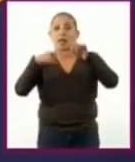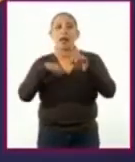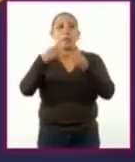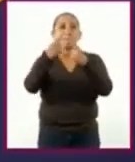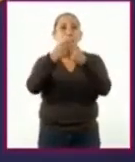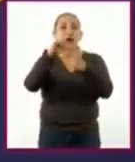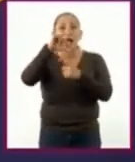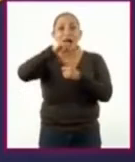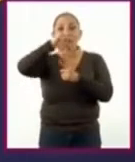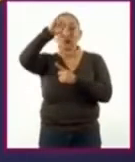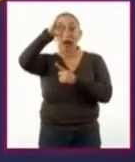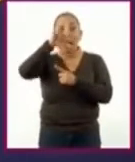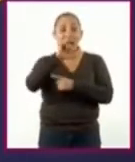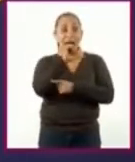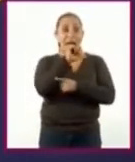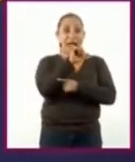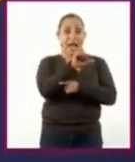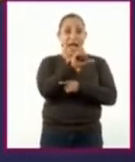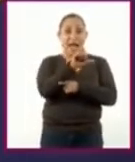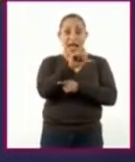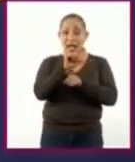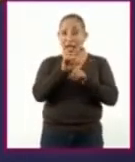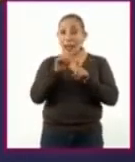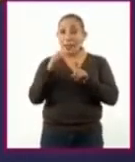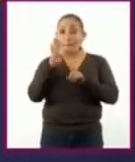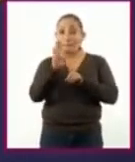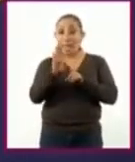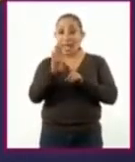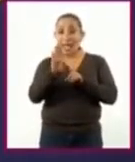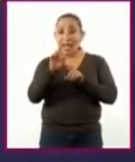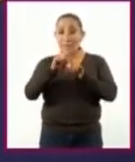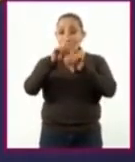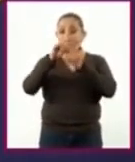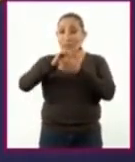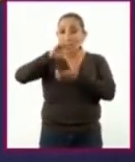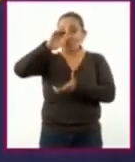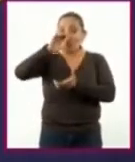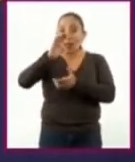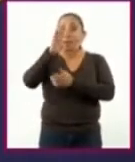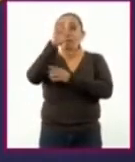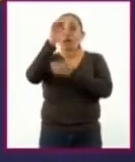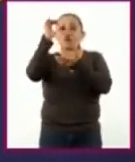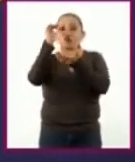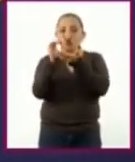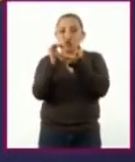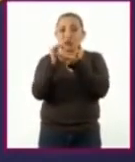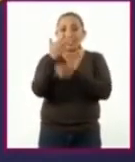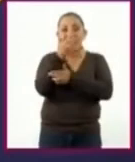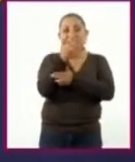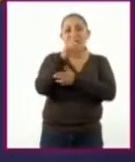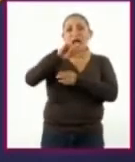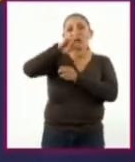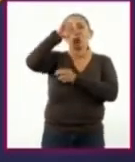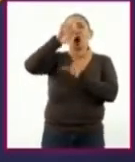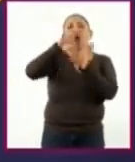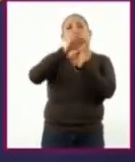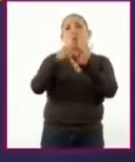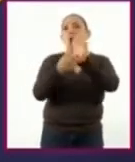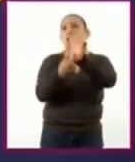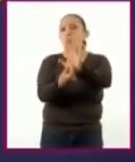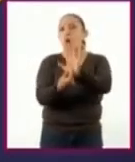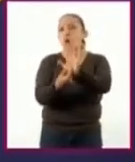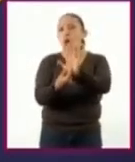B mayúscula representa la base mayor, B minúscula la base menor y H la altura, ¿cómo